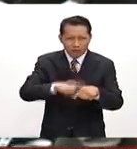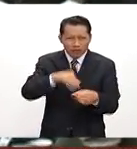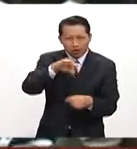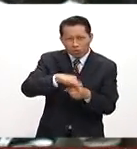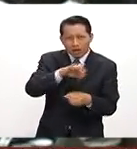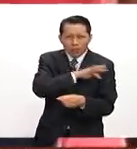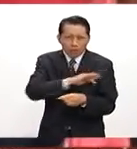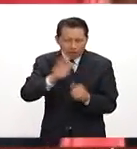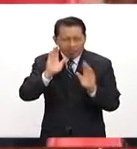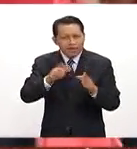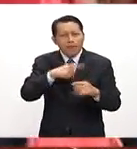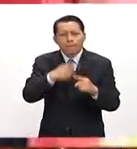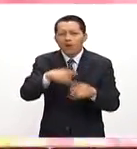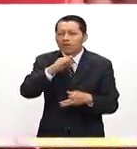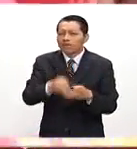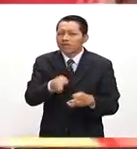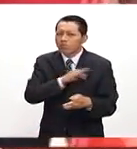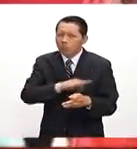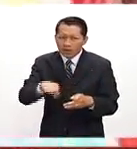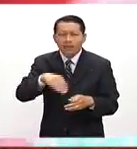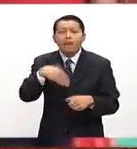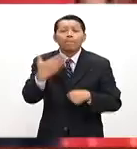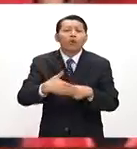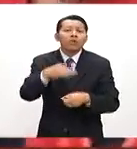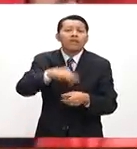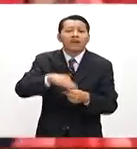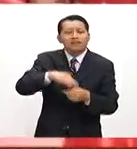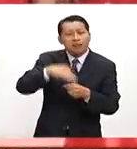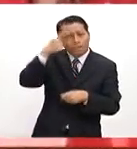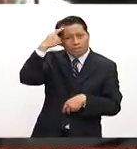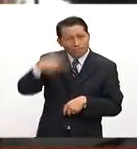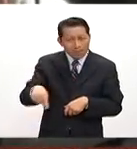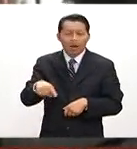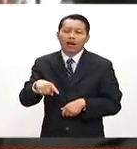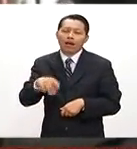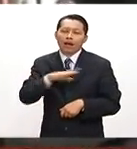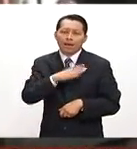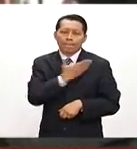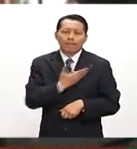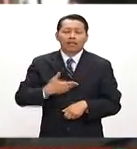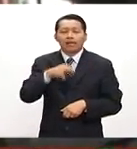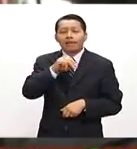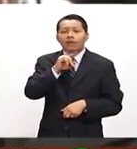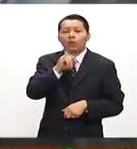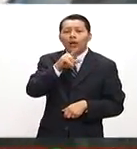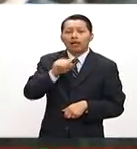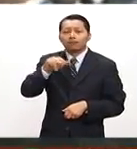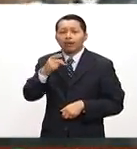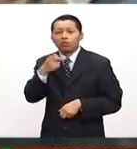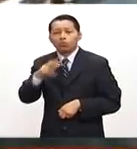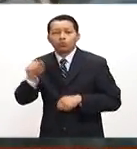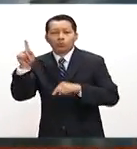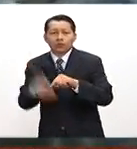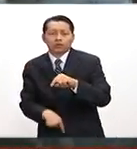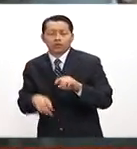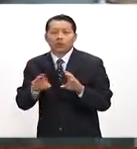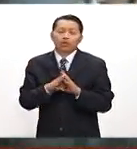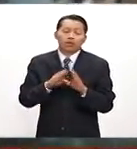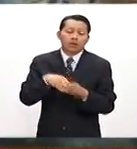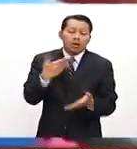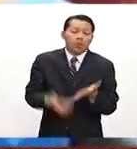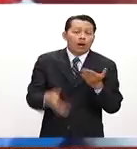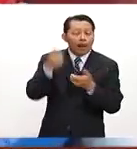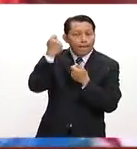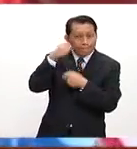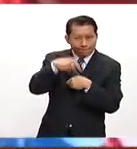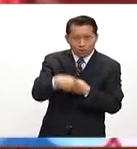ponga fecha a la segunda etapa del referendo revocatorio del mandato del presidente Nicolás Maduro. Esta vez, la protesta se